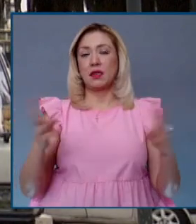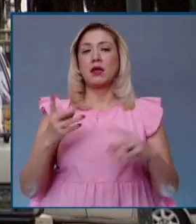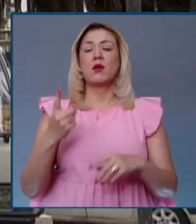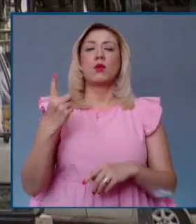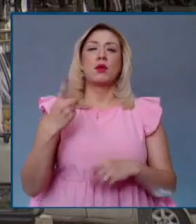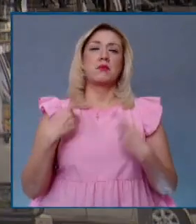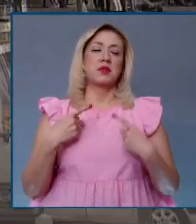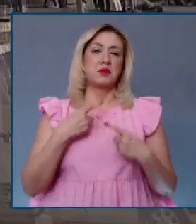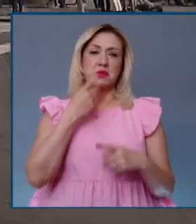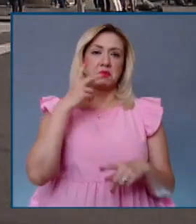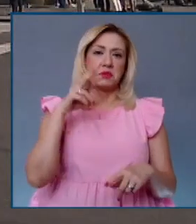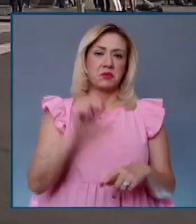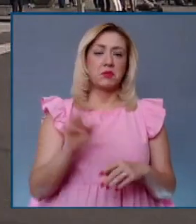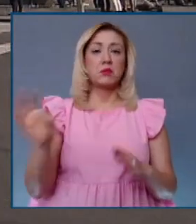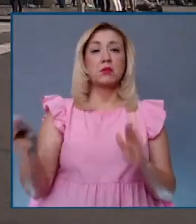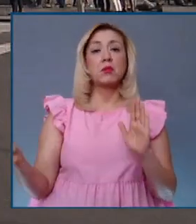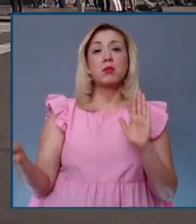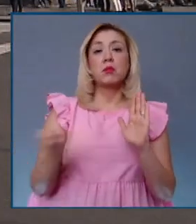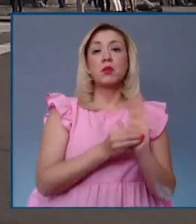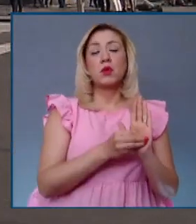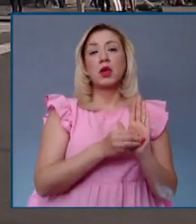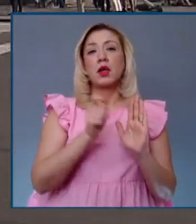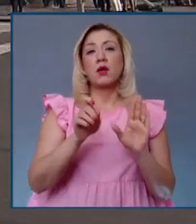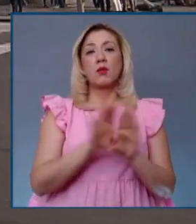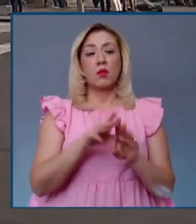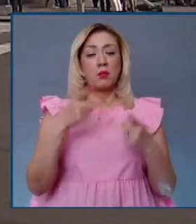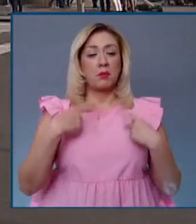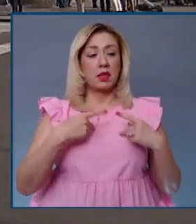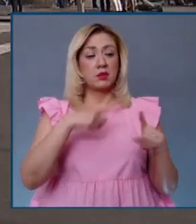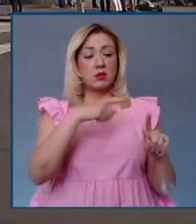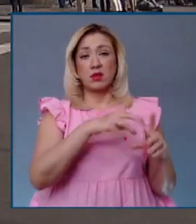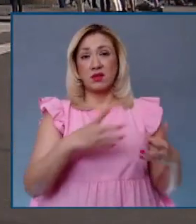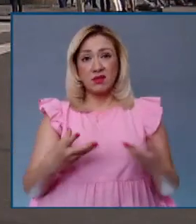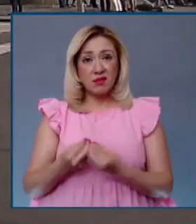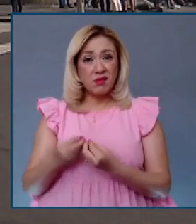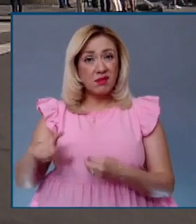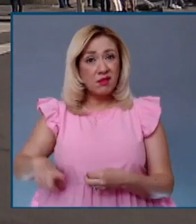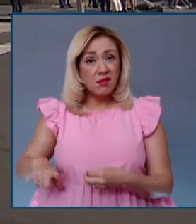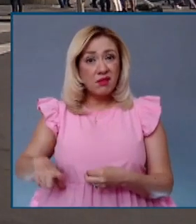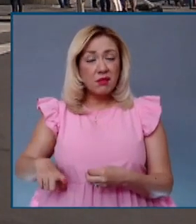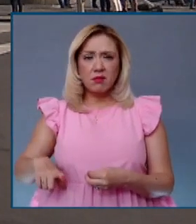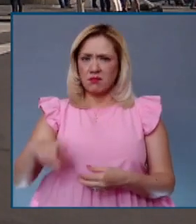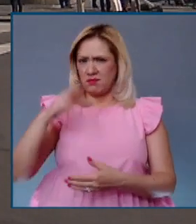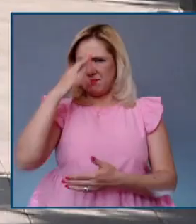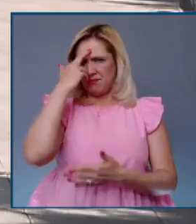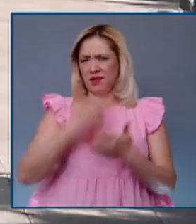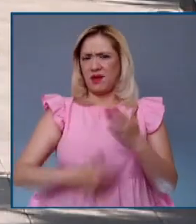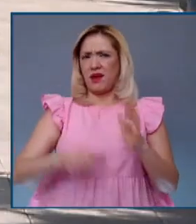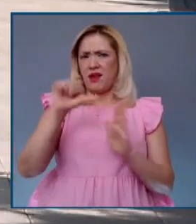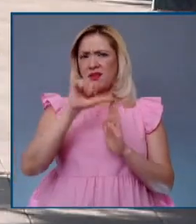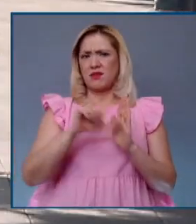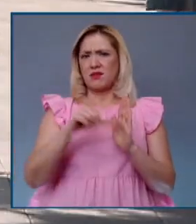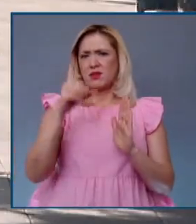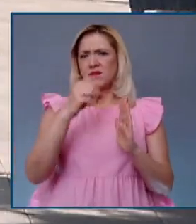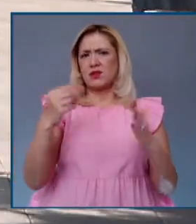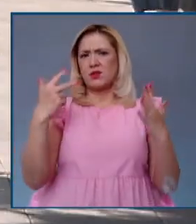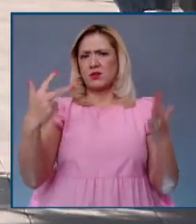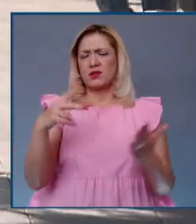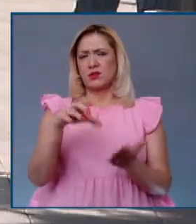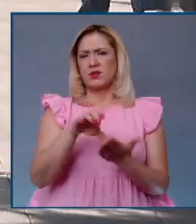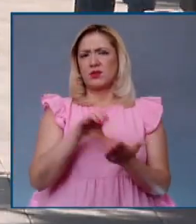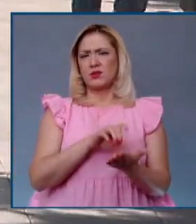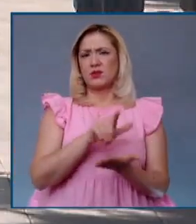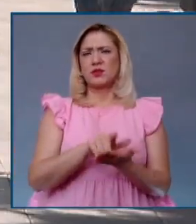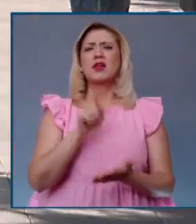en el concepto de servidores públicos viola el artículo 108 constitucional, el cual es muy claro al señalar que servidores públicos son los